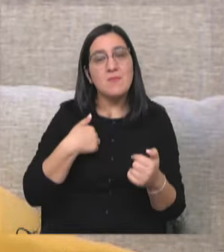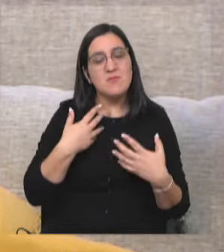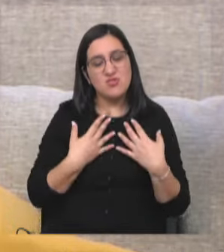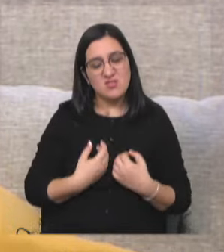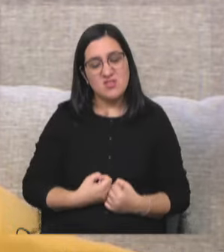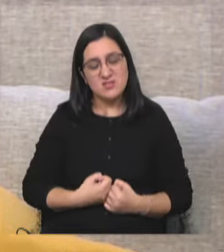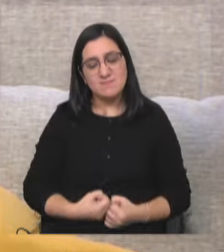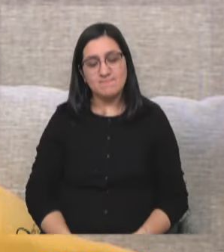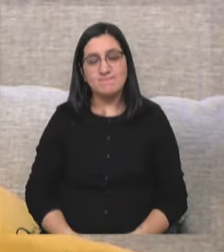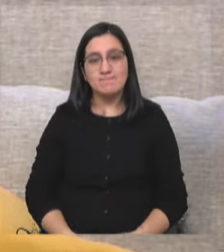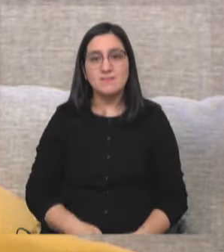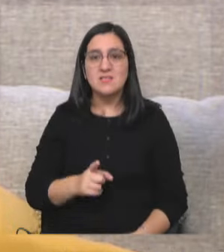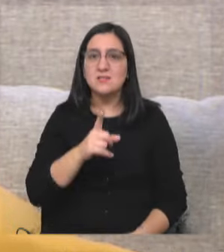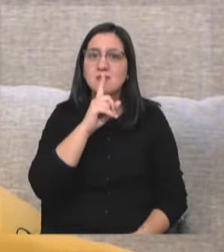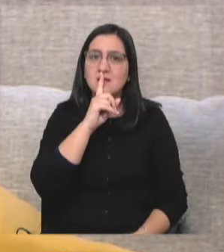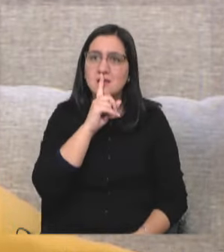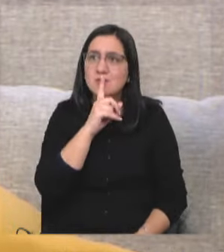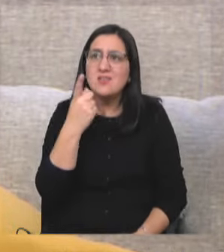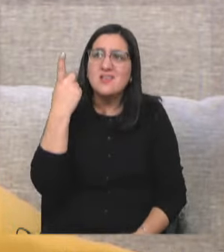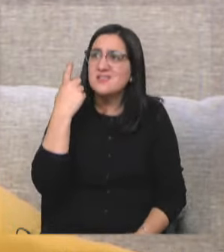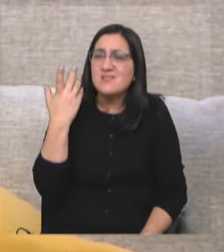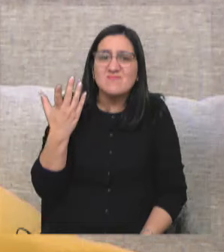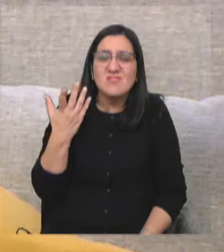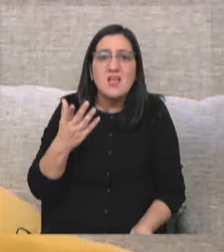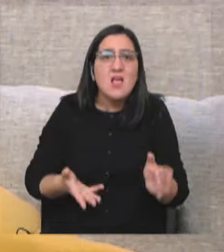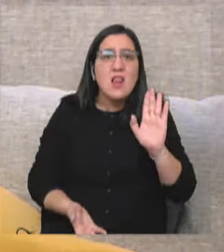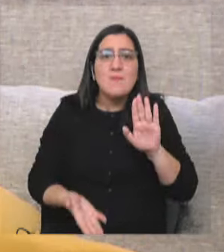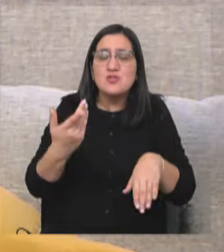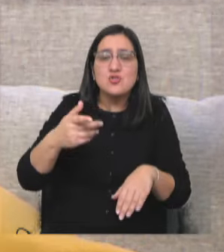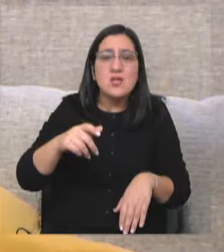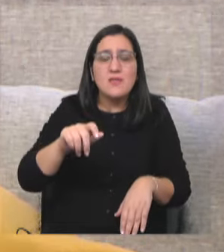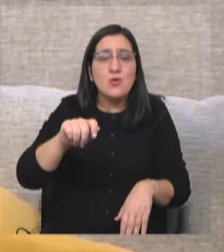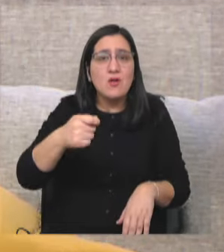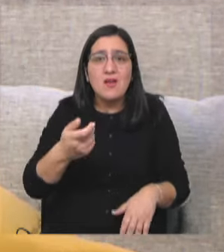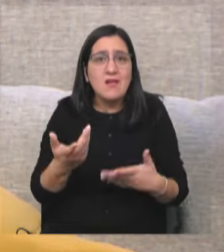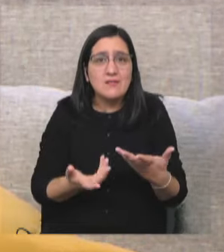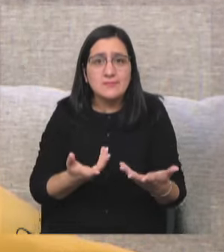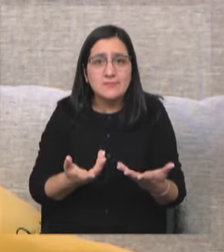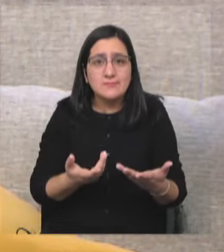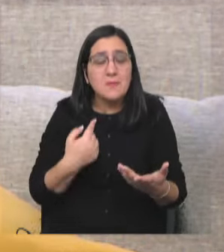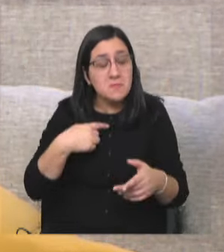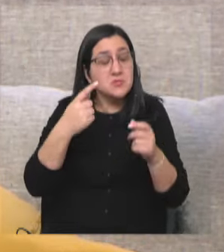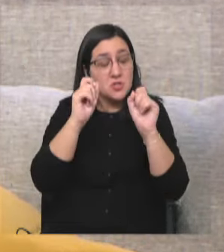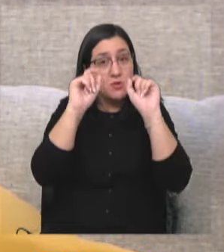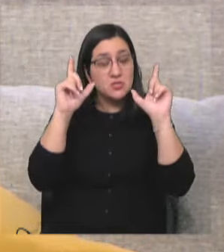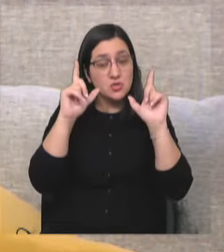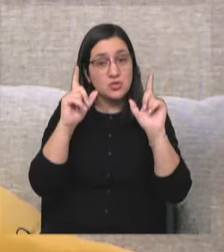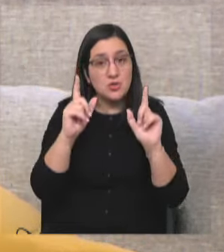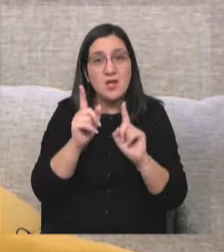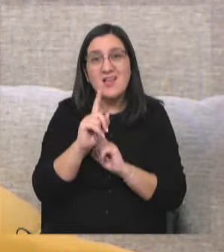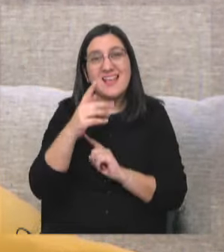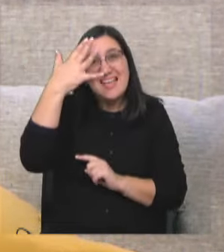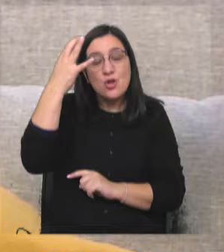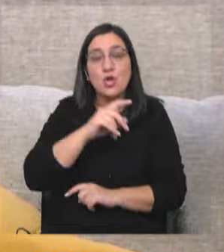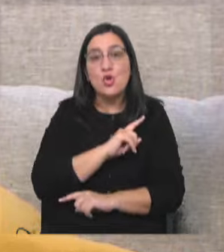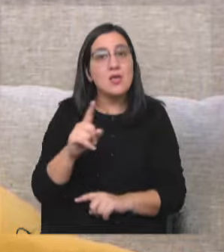tristeza ese silencio del día de ayer en la mayoría de los portales y me llamó la atención. No creo que sea casual en